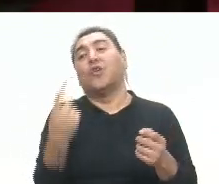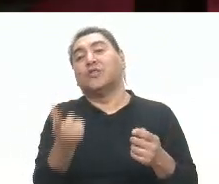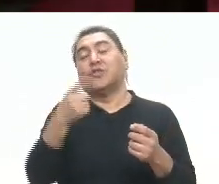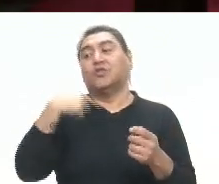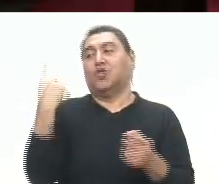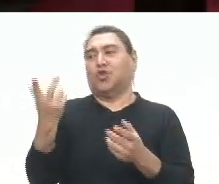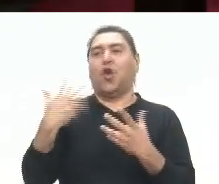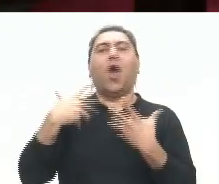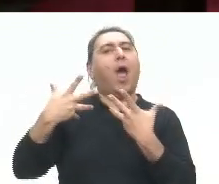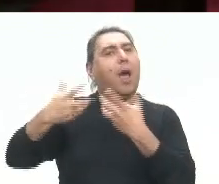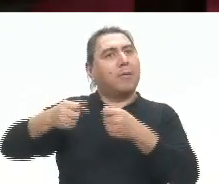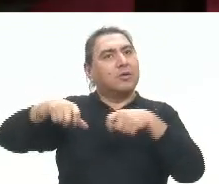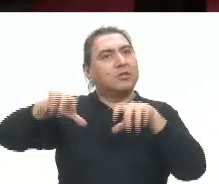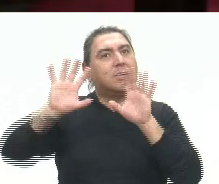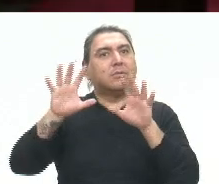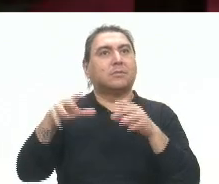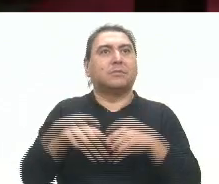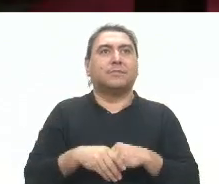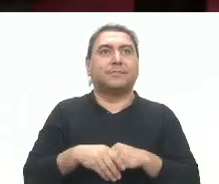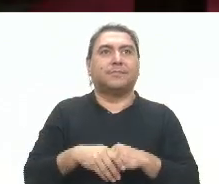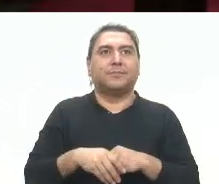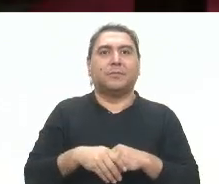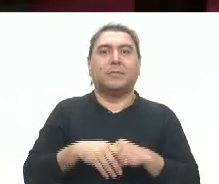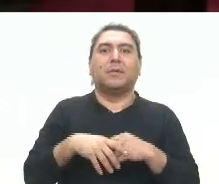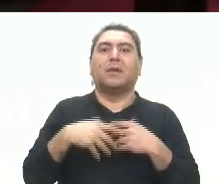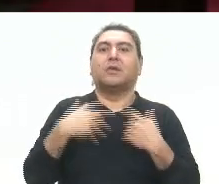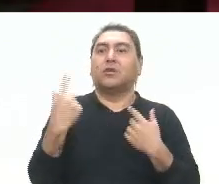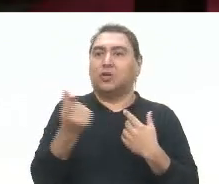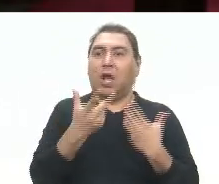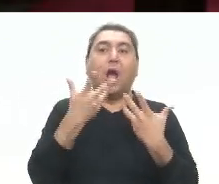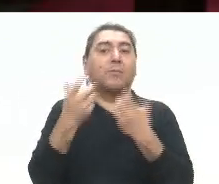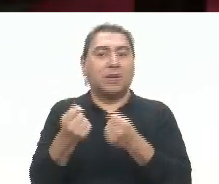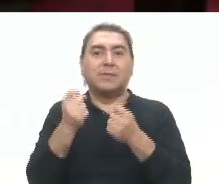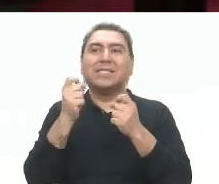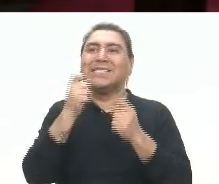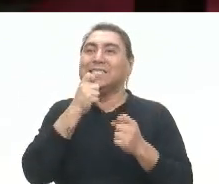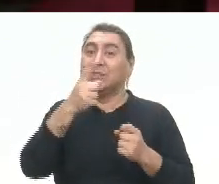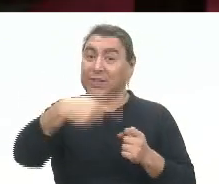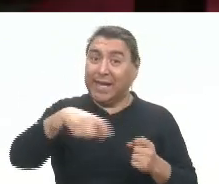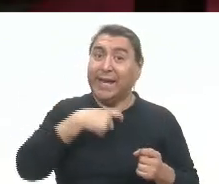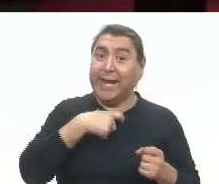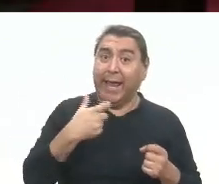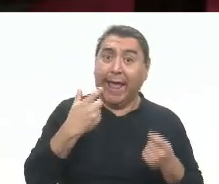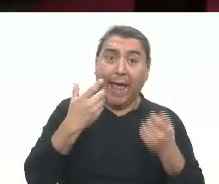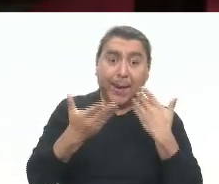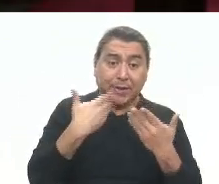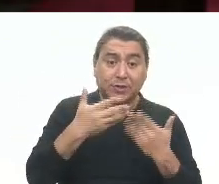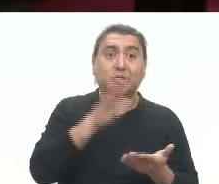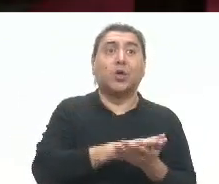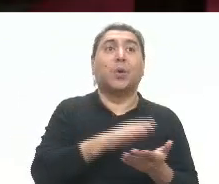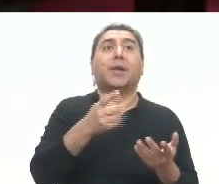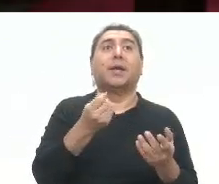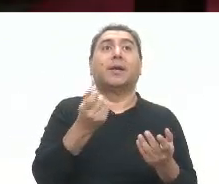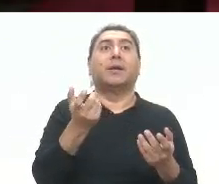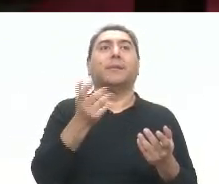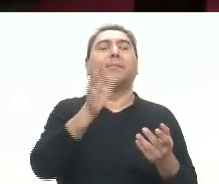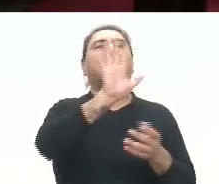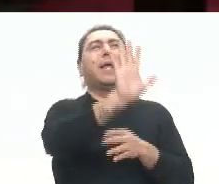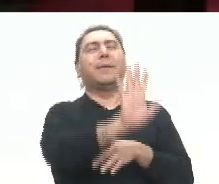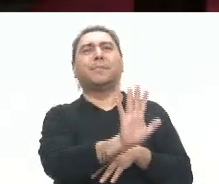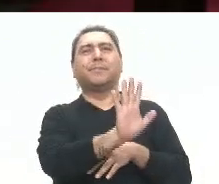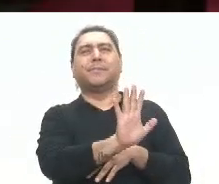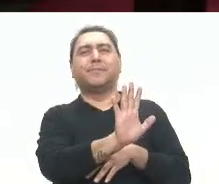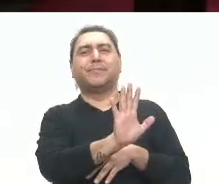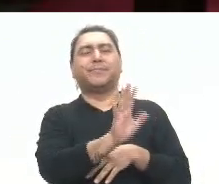a acompañar. No la quieren tratar nunca. ¿Verdad? ¿No? Vamos a acompañar. Si la quieren tratar sobre tabla. No la quieren tratar nunca. Espera un ratito.